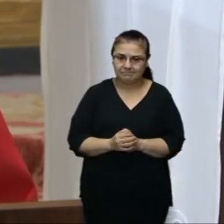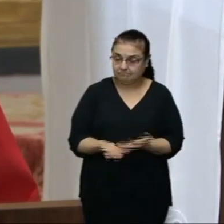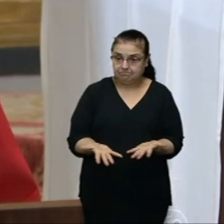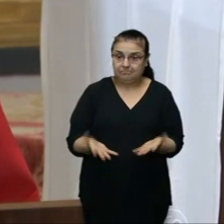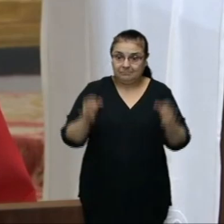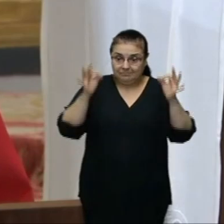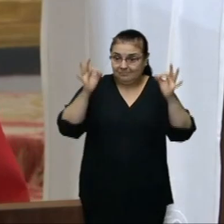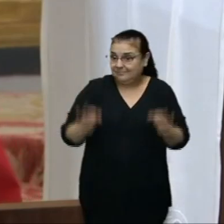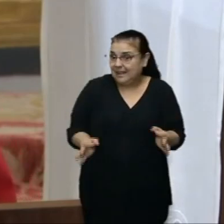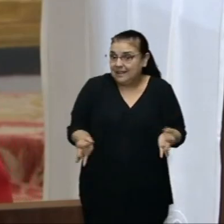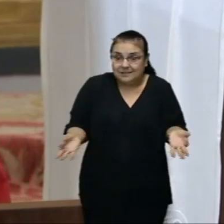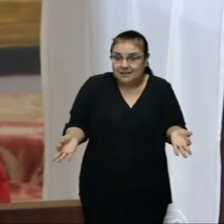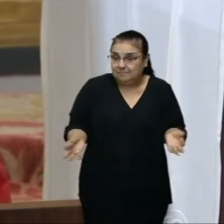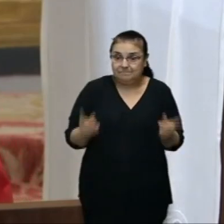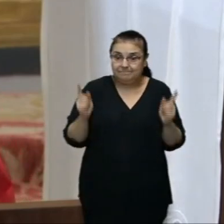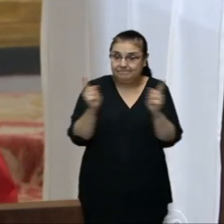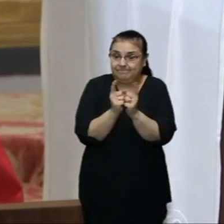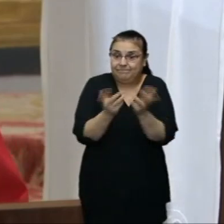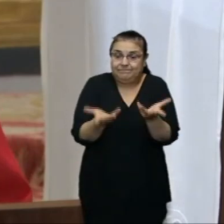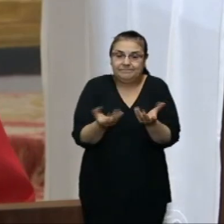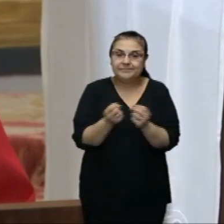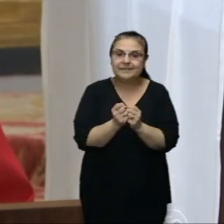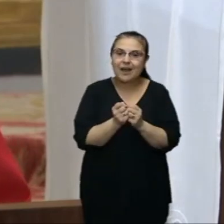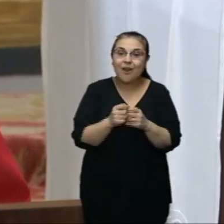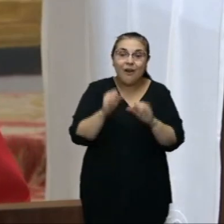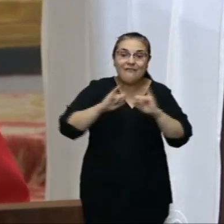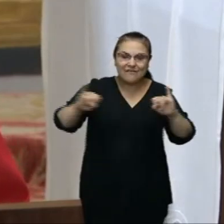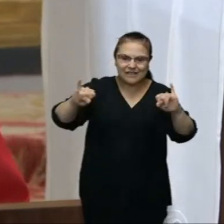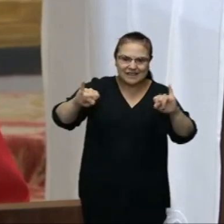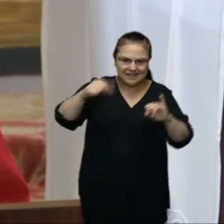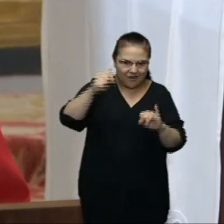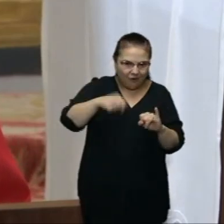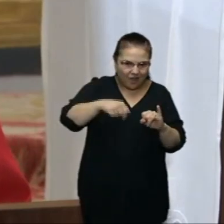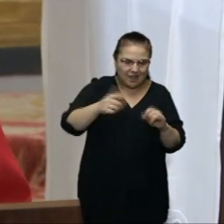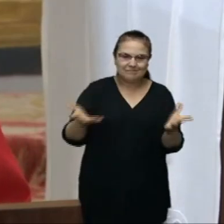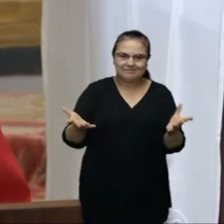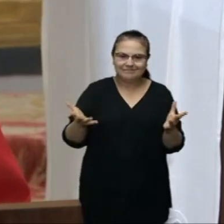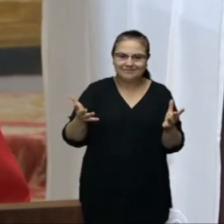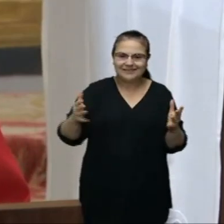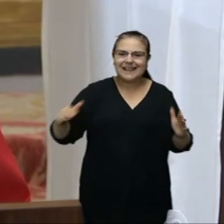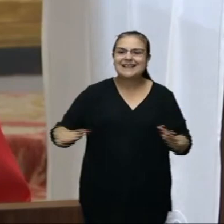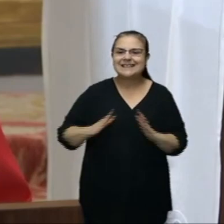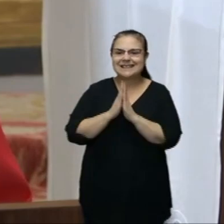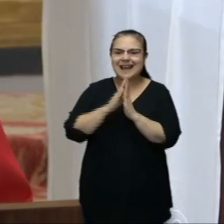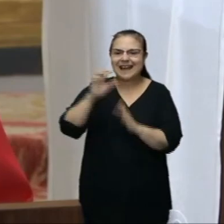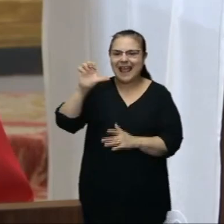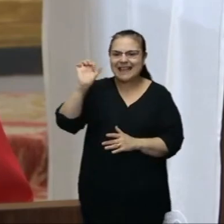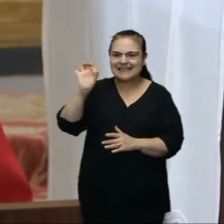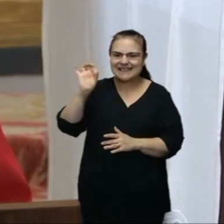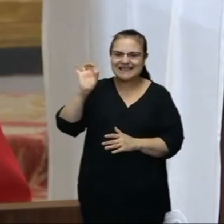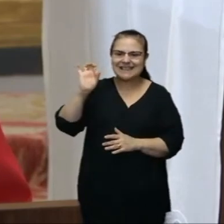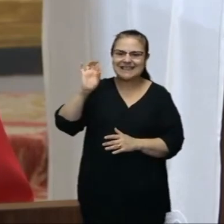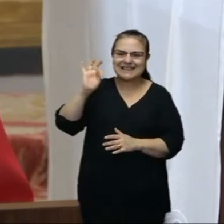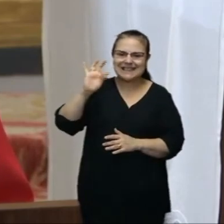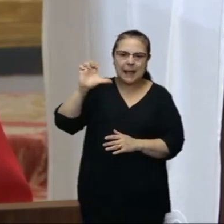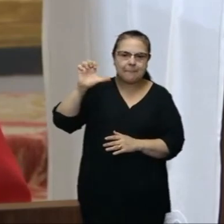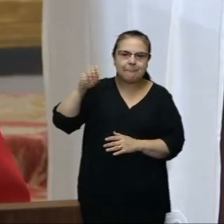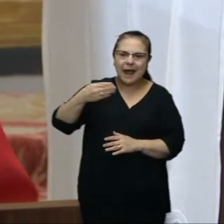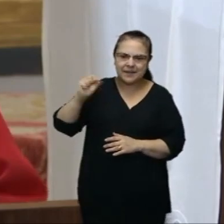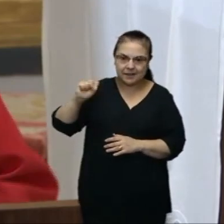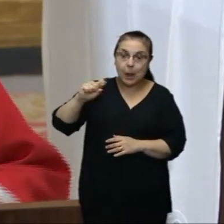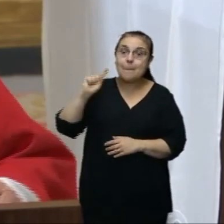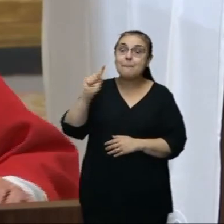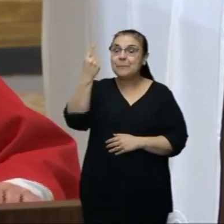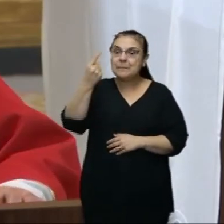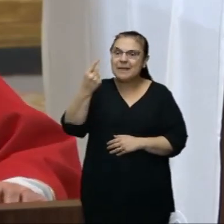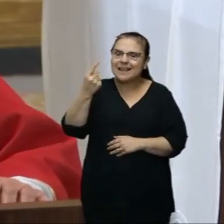Y así nos encontramos con la festividad de hoy. San Esteban, protomártir, el